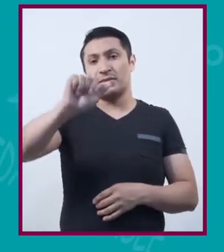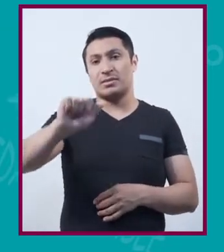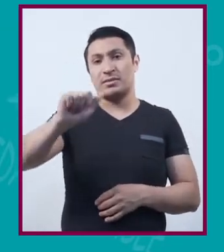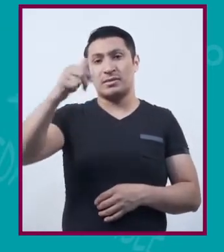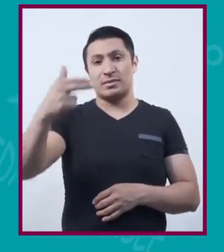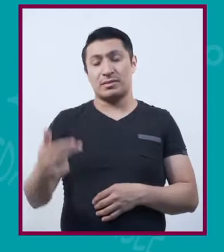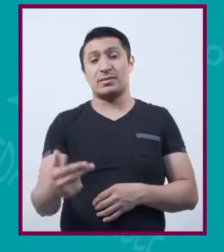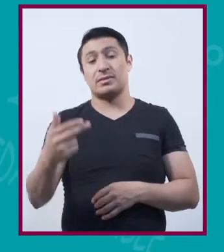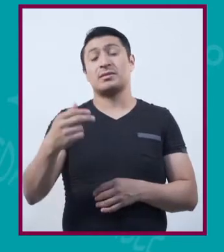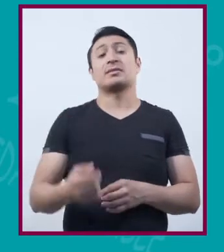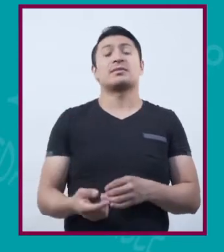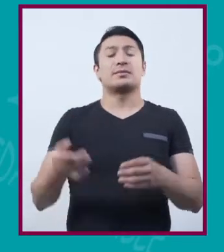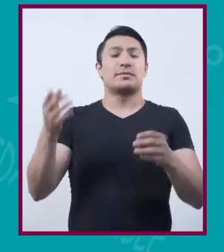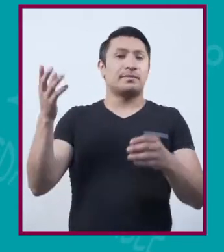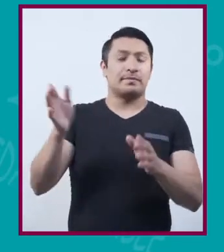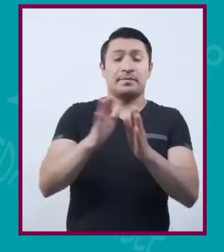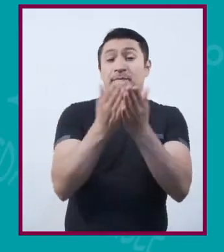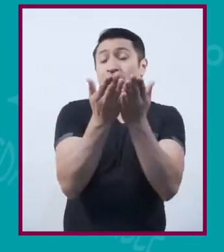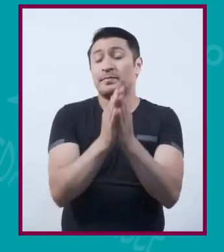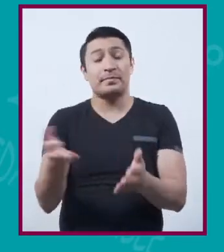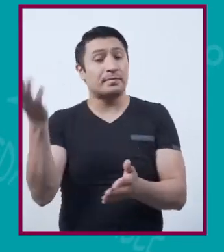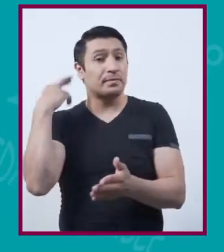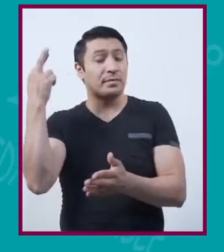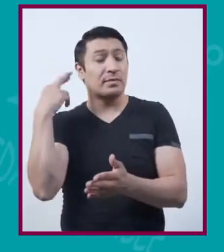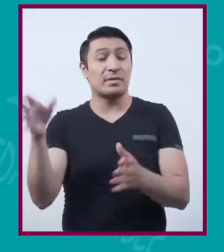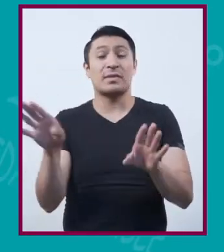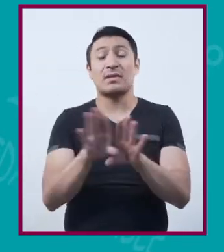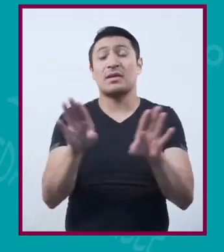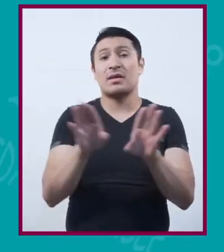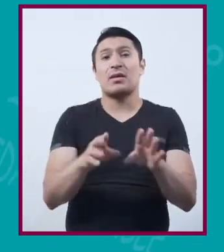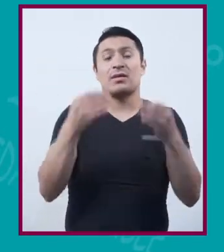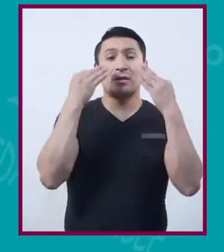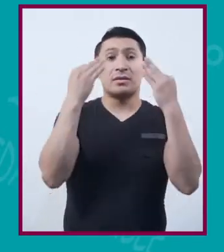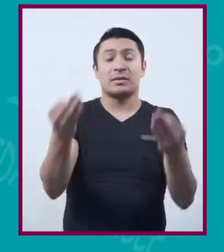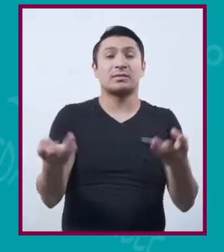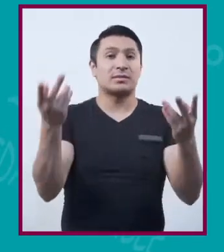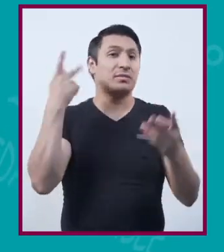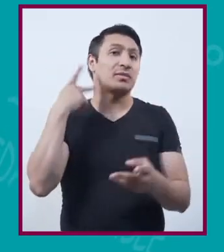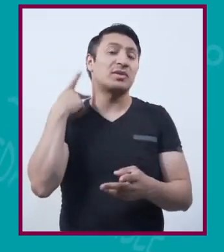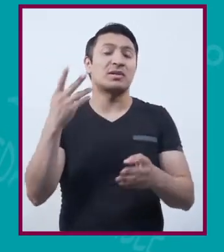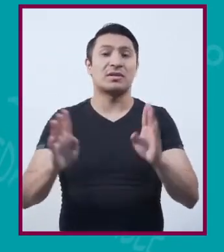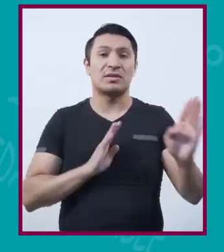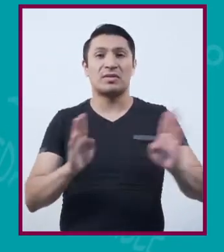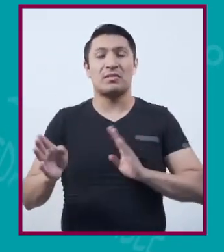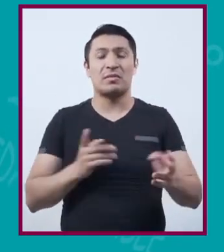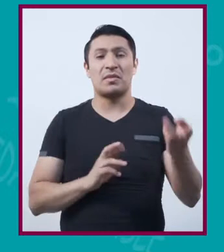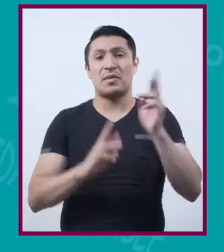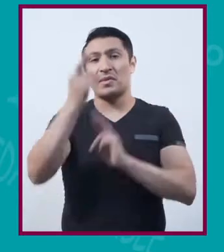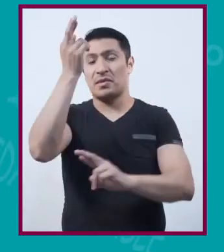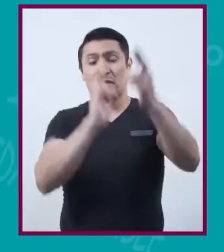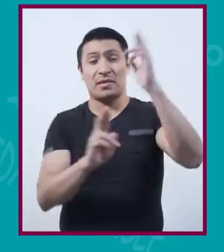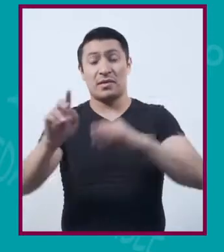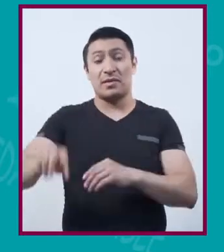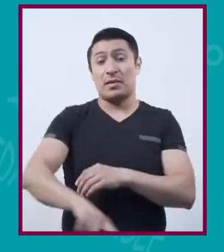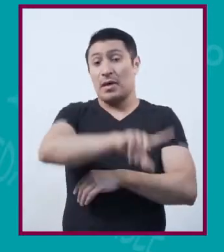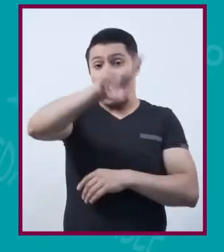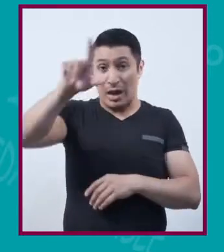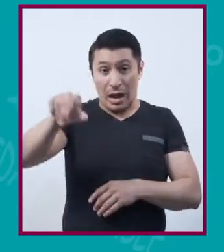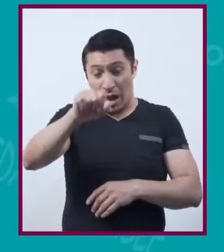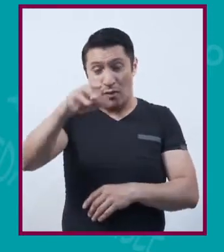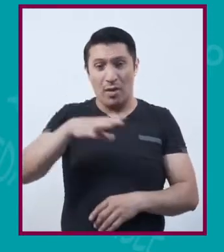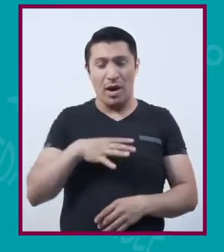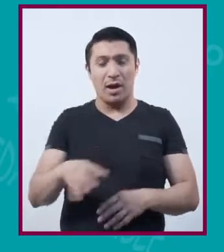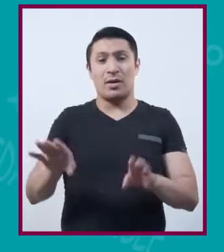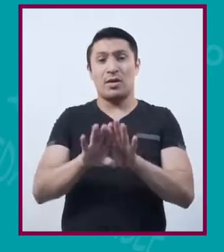través de un archivo sonoro que conjuntaba testimonios de políticos y militares revolucionarios. Posterior a ello, surgieron